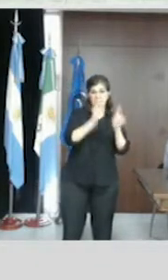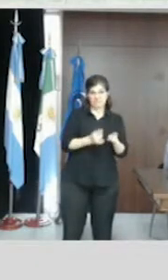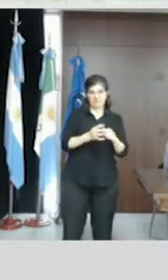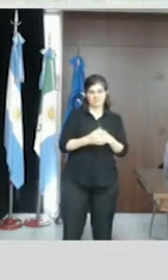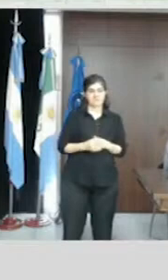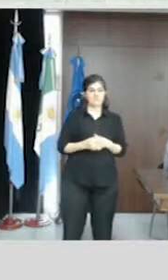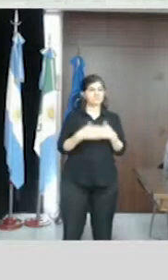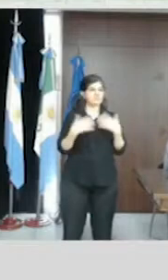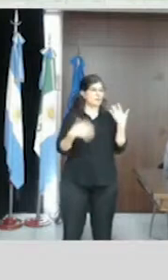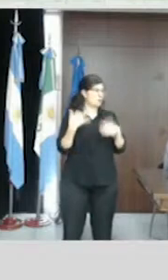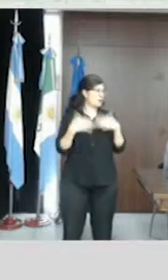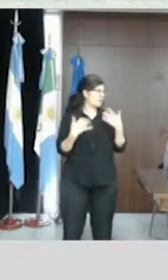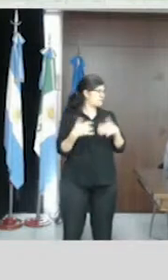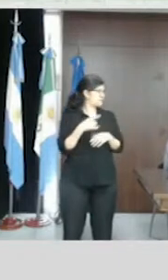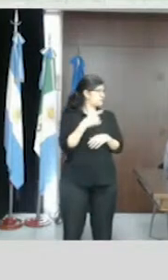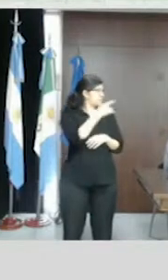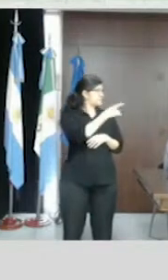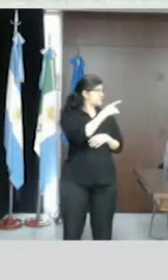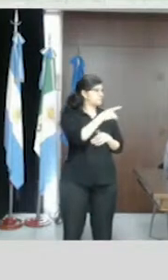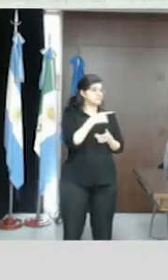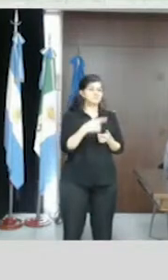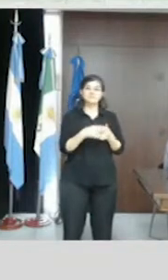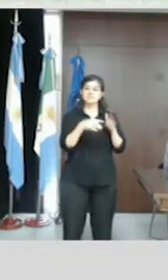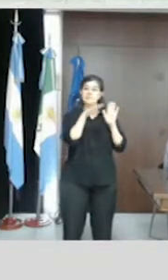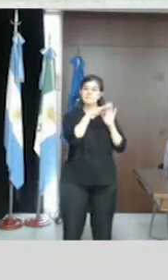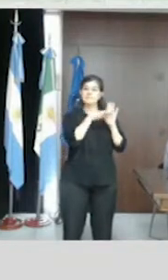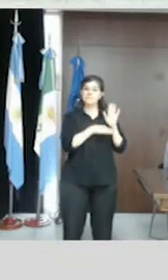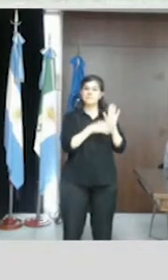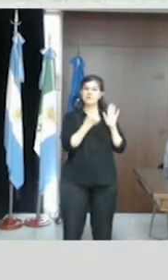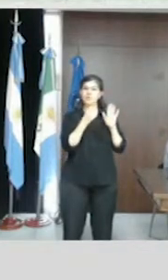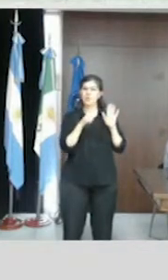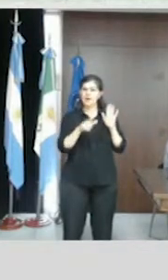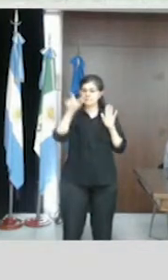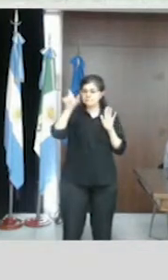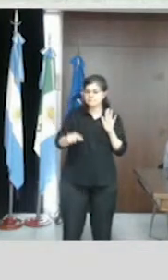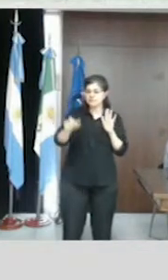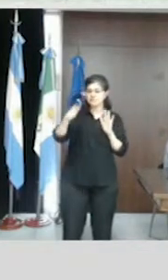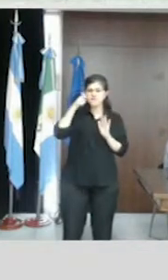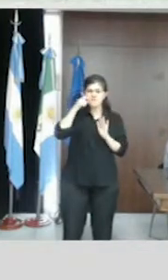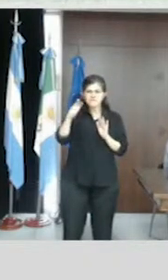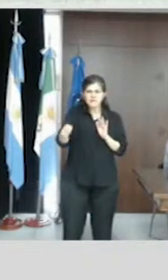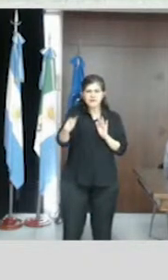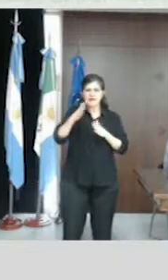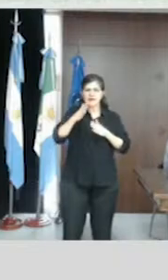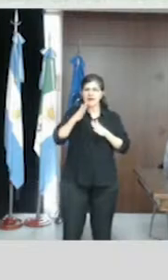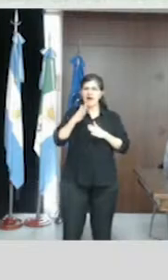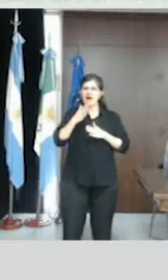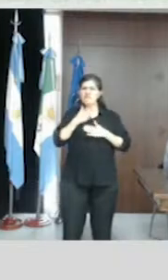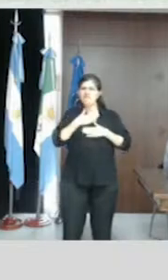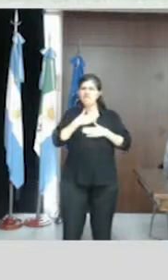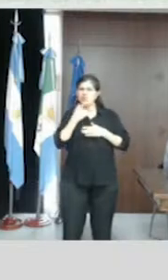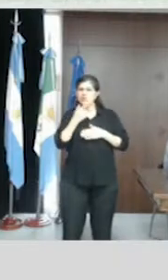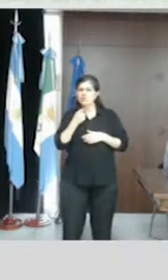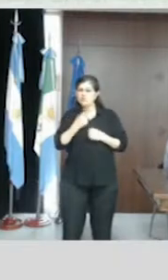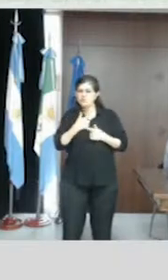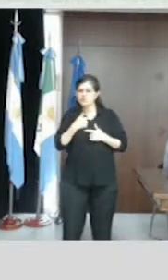¿para qué me planteo esto? Para respetar el propósito y la voluntad individual de la persona, aprender a tenerlo